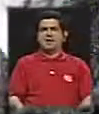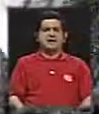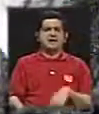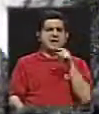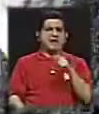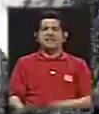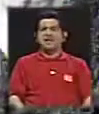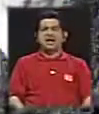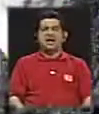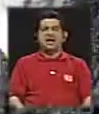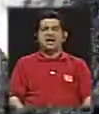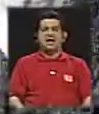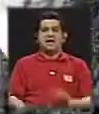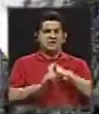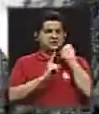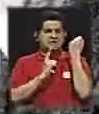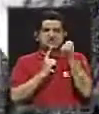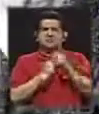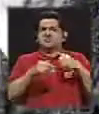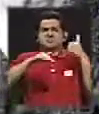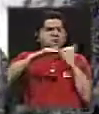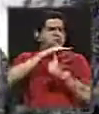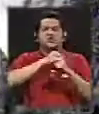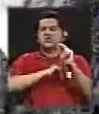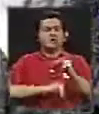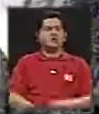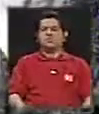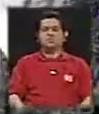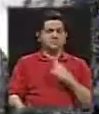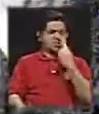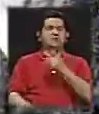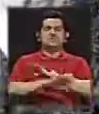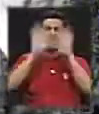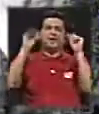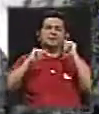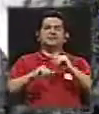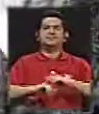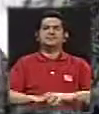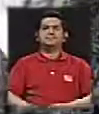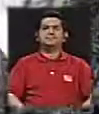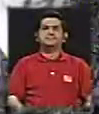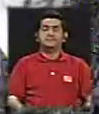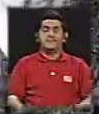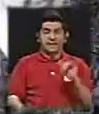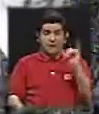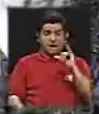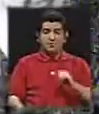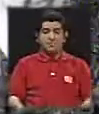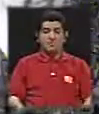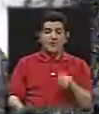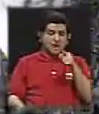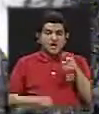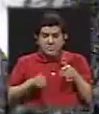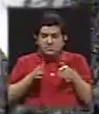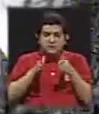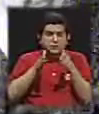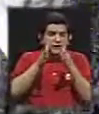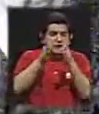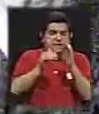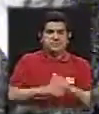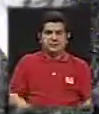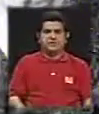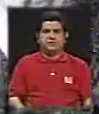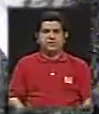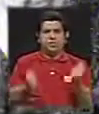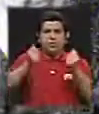hora de decirlo. Es decir, él sencillamente dice que lo tiene. Uh-huh. Eso igual fue en el camino. Nosotros con